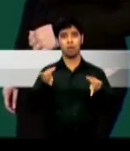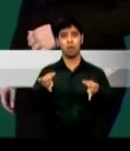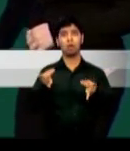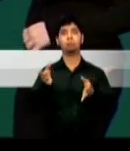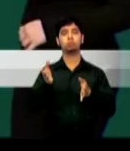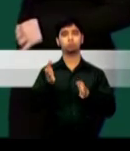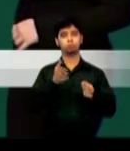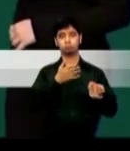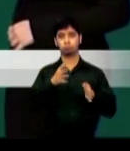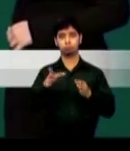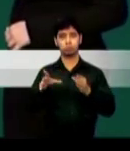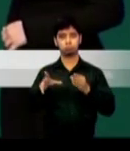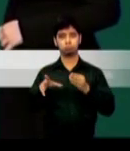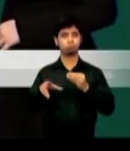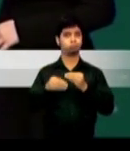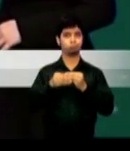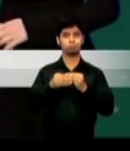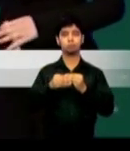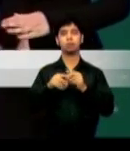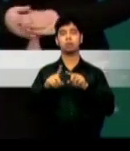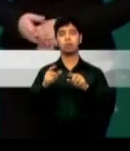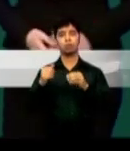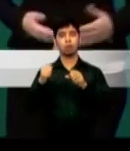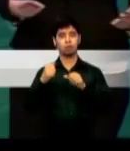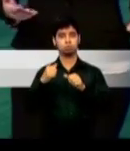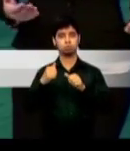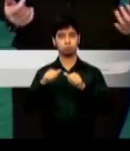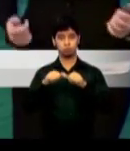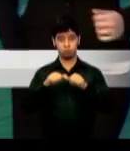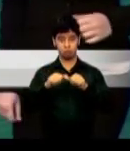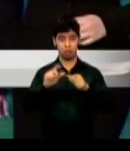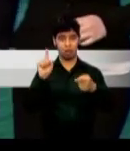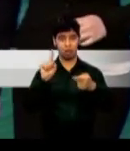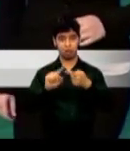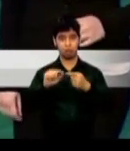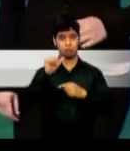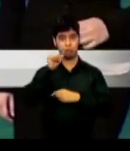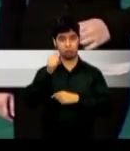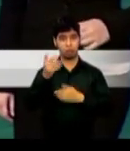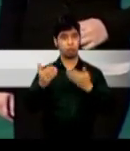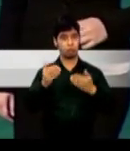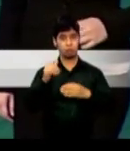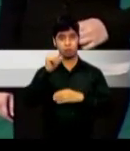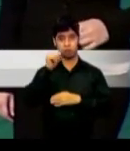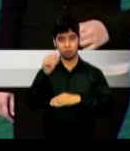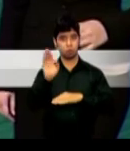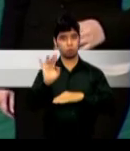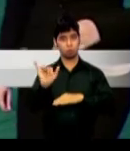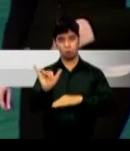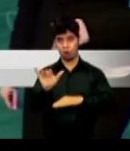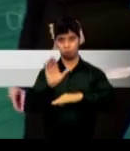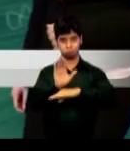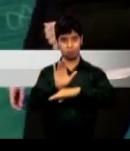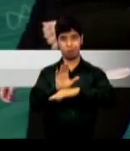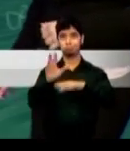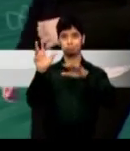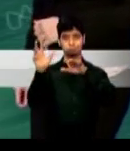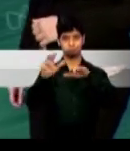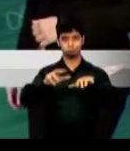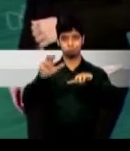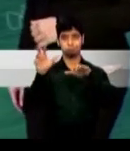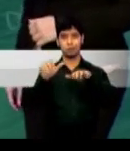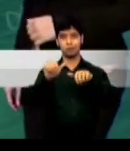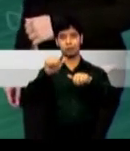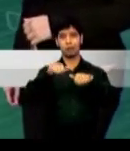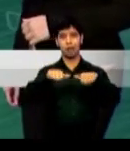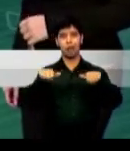de la atmósfera que persistirá aún el día de mañana. Así que mañana nuevamente vamos a tener una tarde bastante lluviosa en la zona sur de